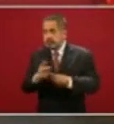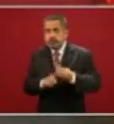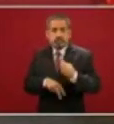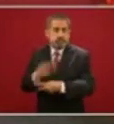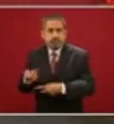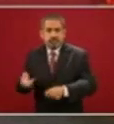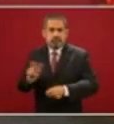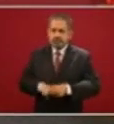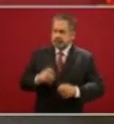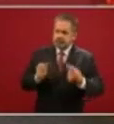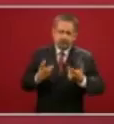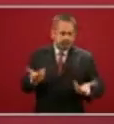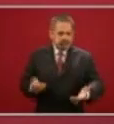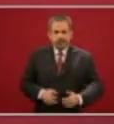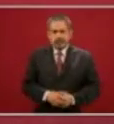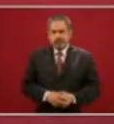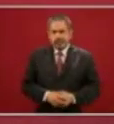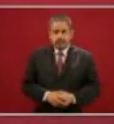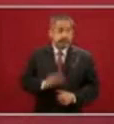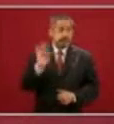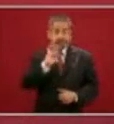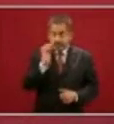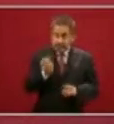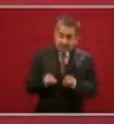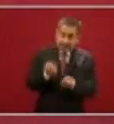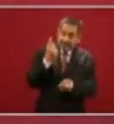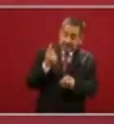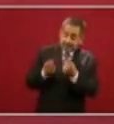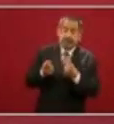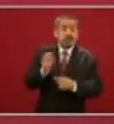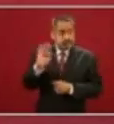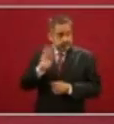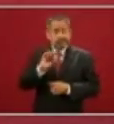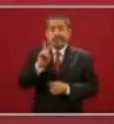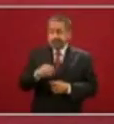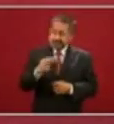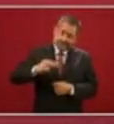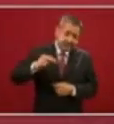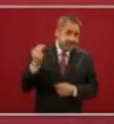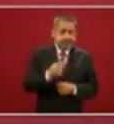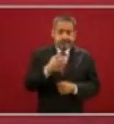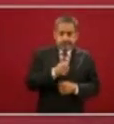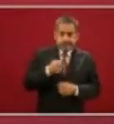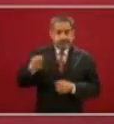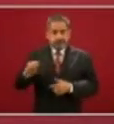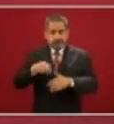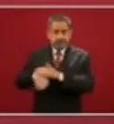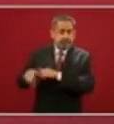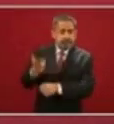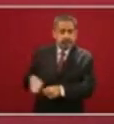salud. Y quienes sí tienen la necesidad de ser evaluados y de ser cuidados de